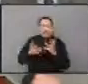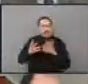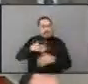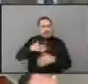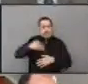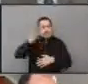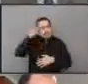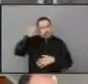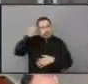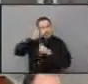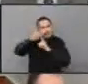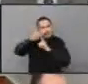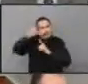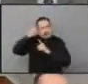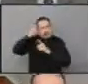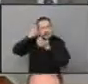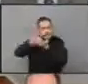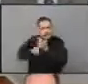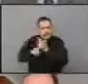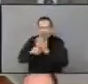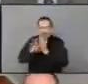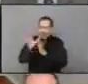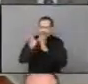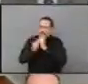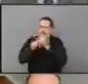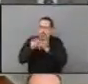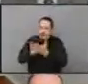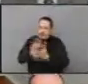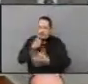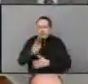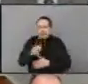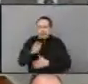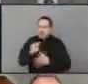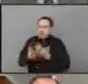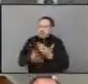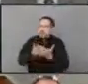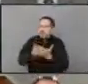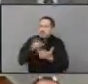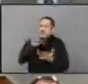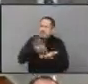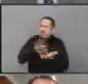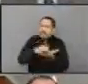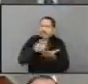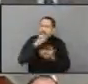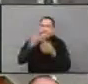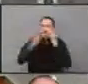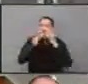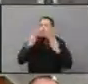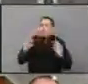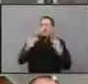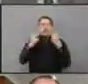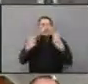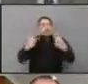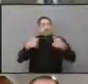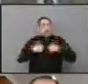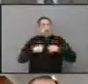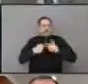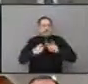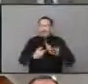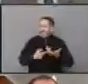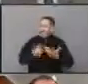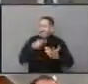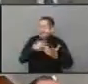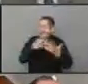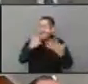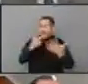estructuras desde el punto de vista constitucional sería una promoción personalizada. Entonces, ahí me